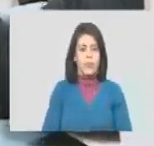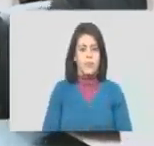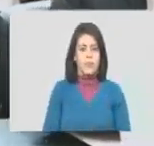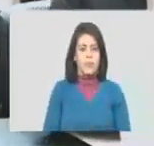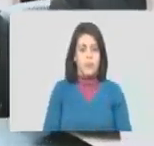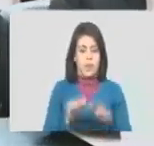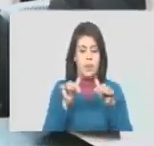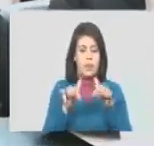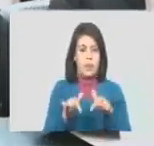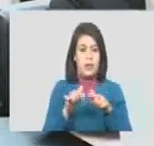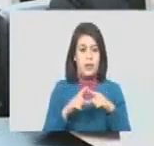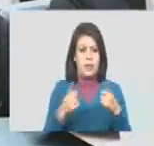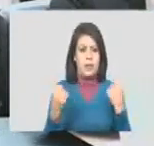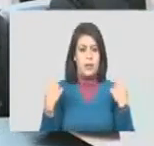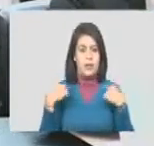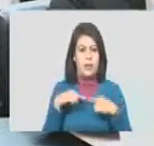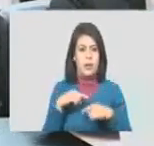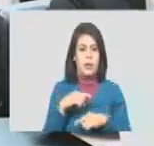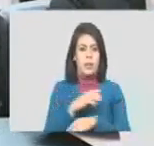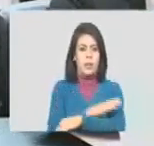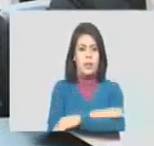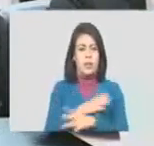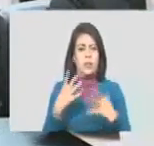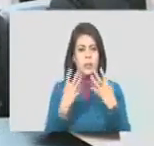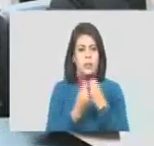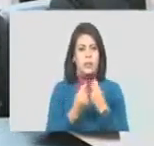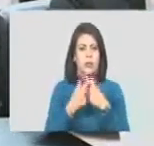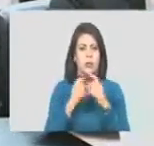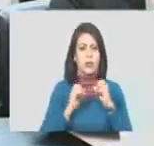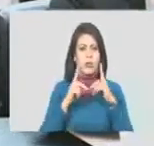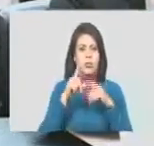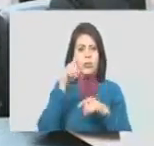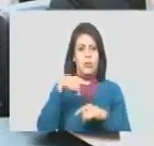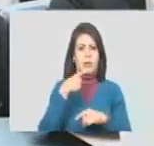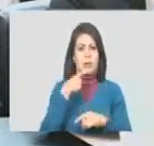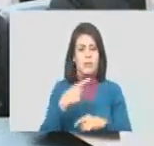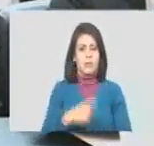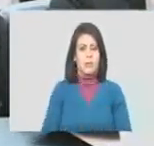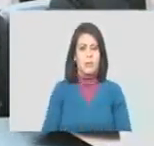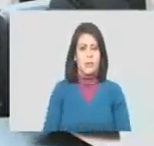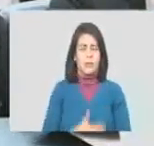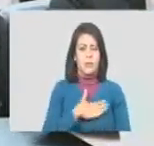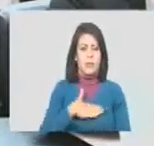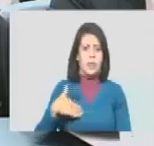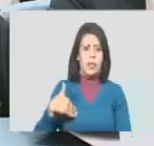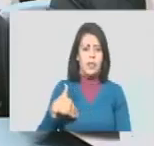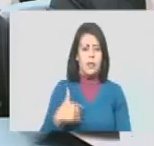se encuentran en la bancada de la oposición por darme esta oportunidad también. Quería